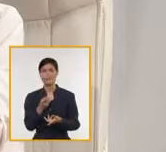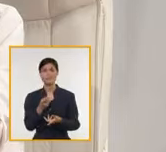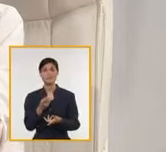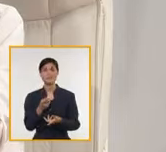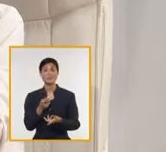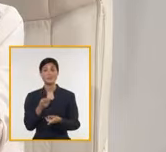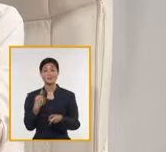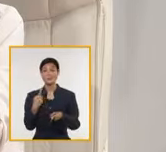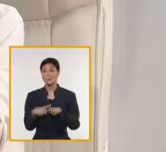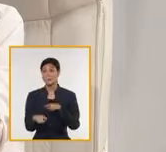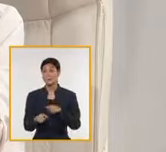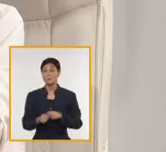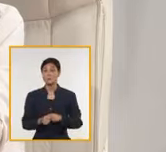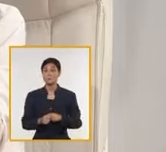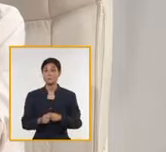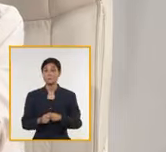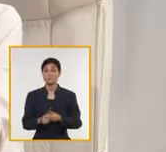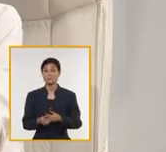una